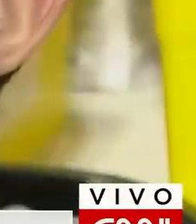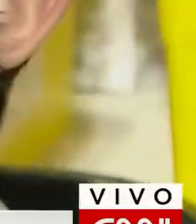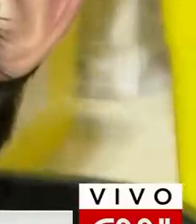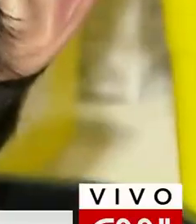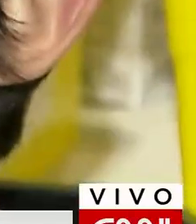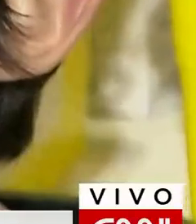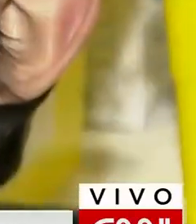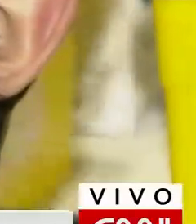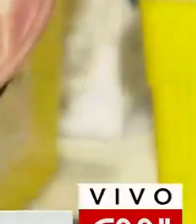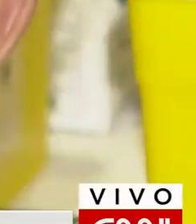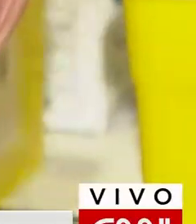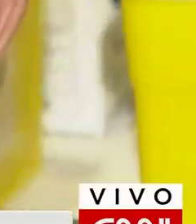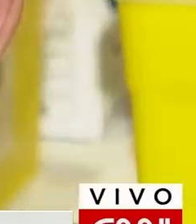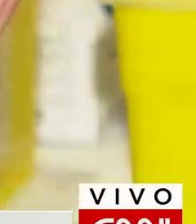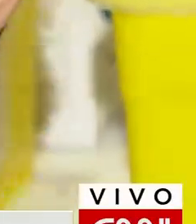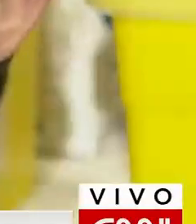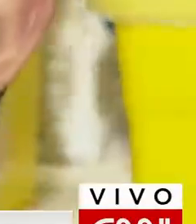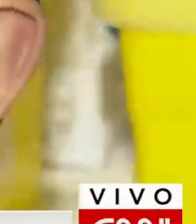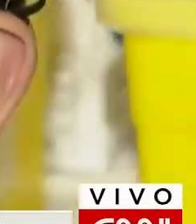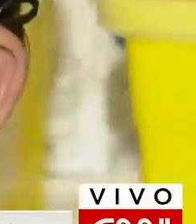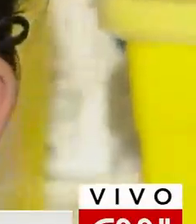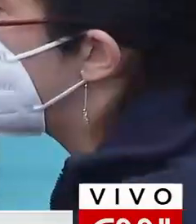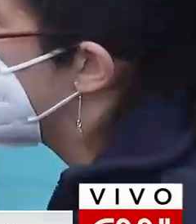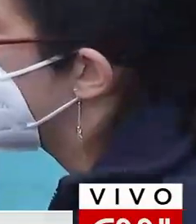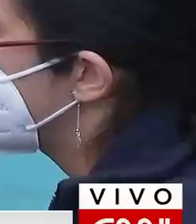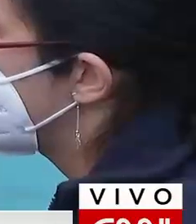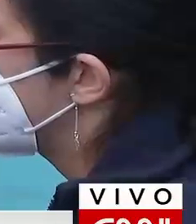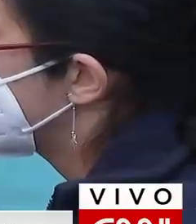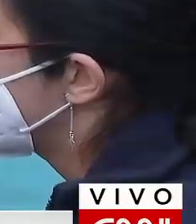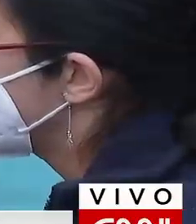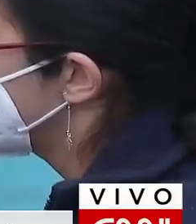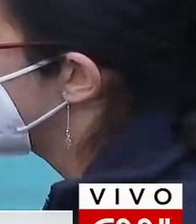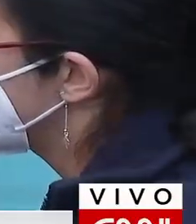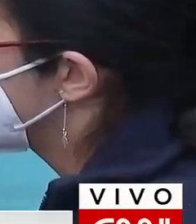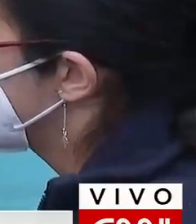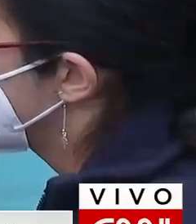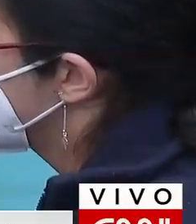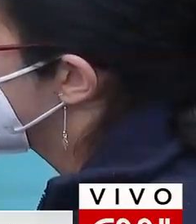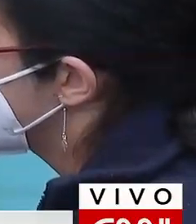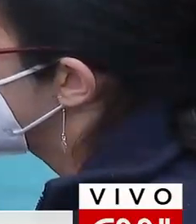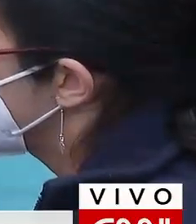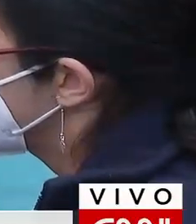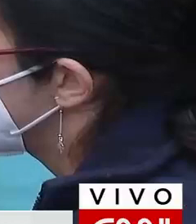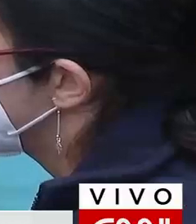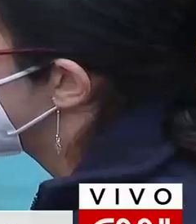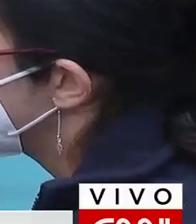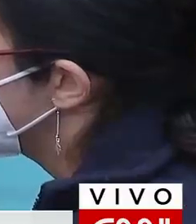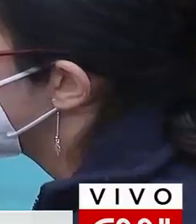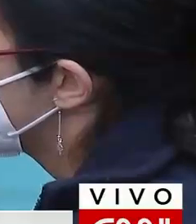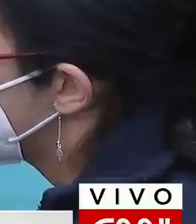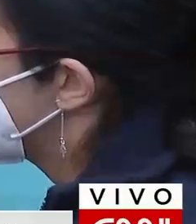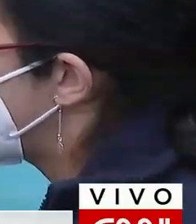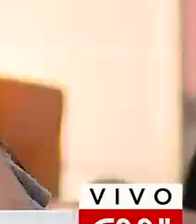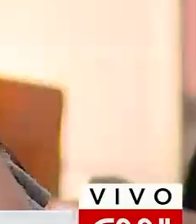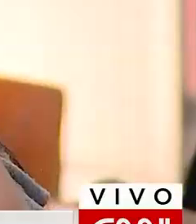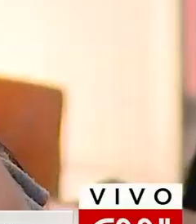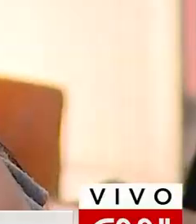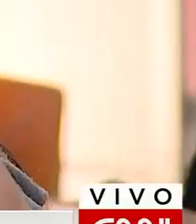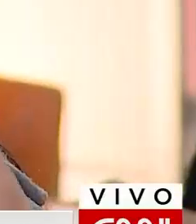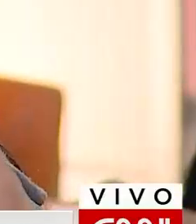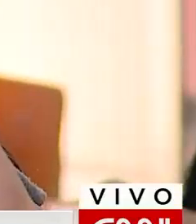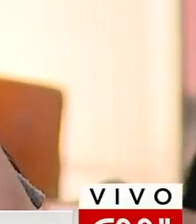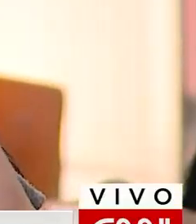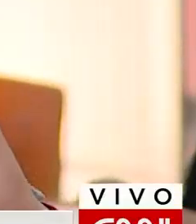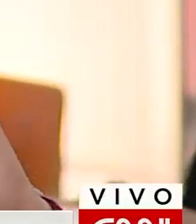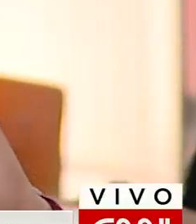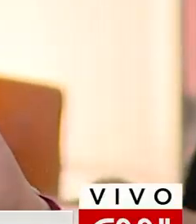años. Así que es un proceso que el Instituto de Salud Pública es el que tiene que hacer un seguimiento de los ESAVI, que son los efectos adversos, y